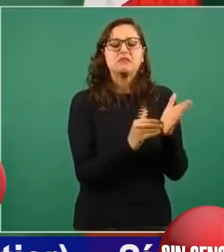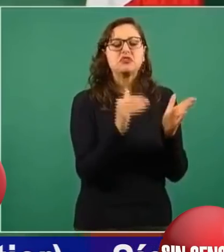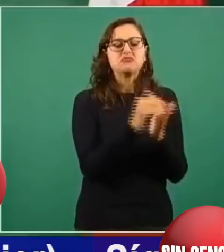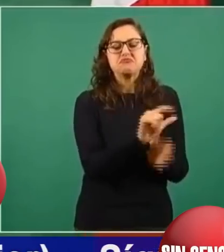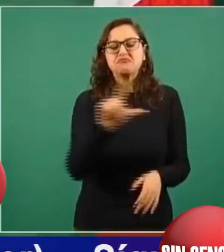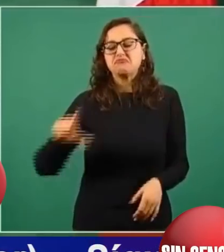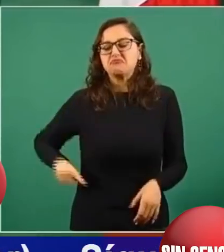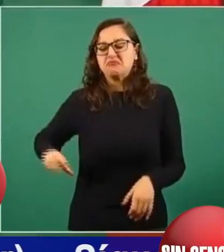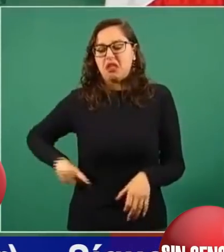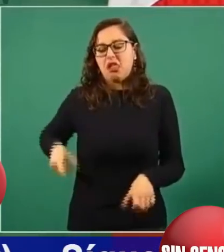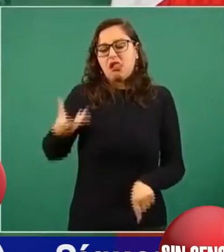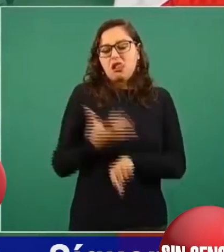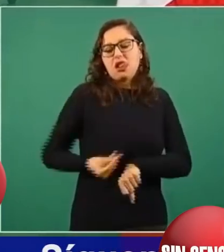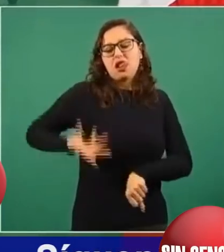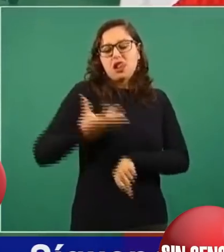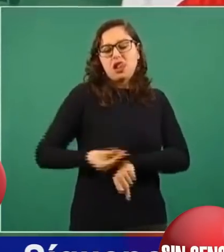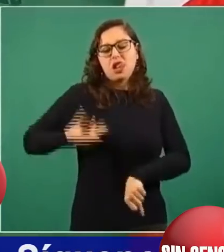millones,